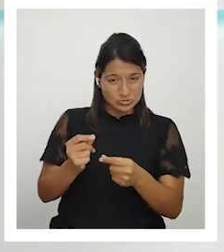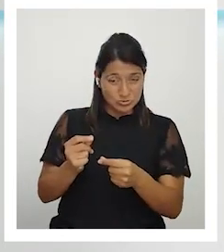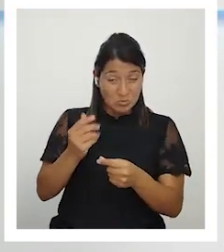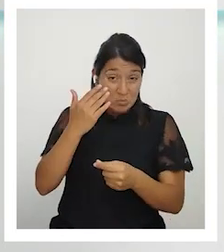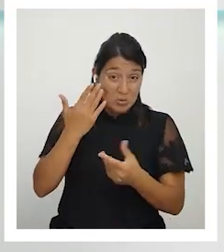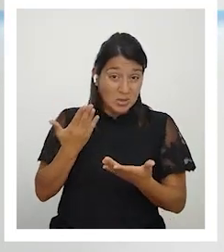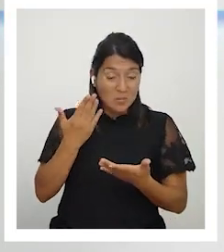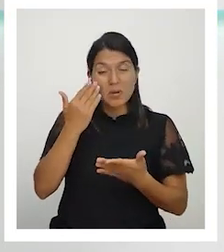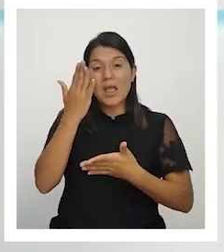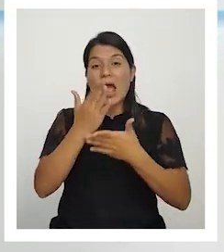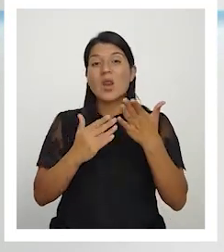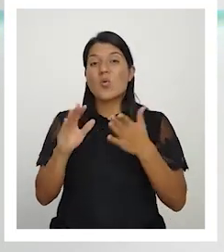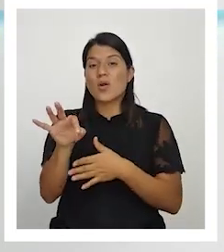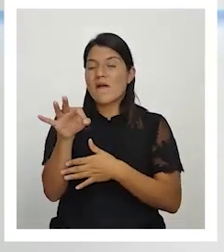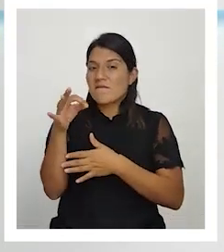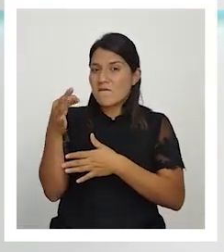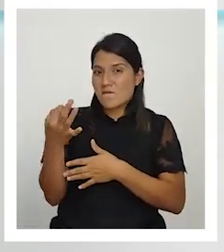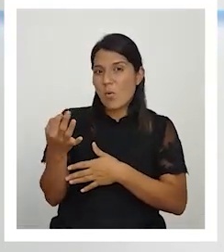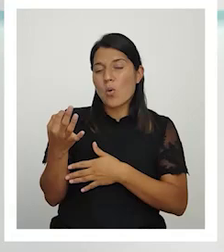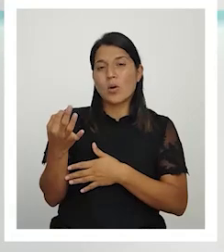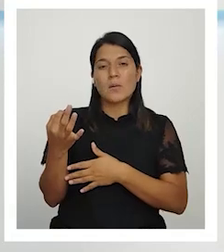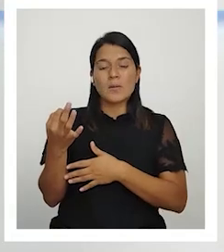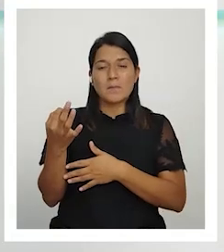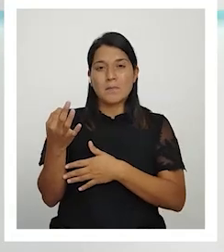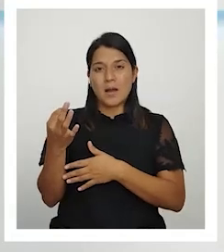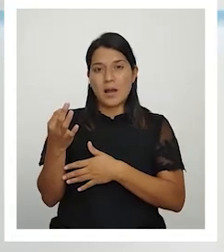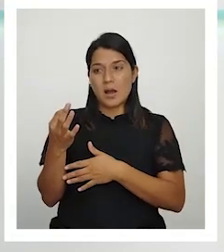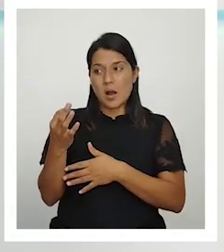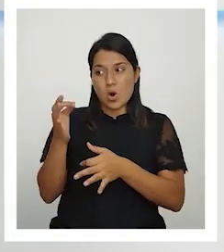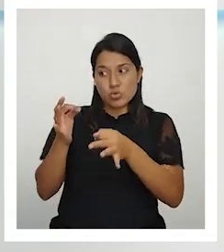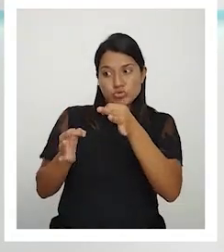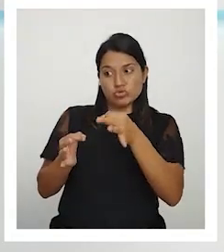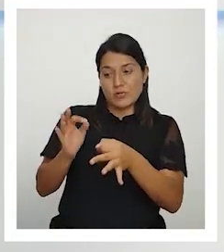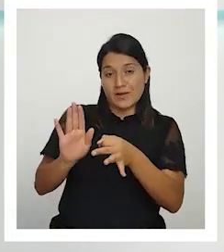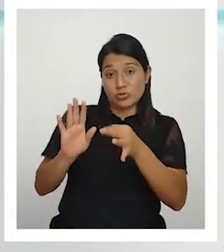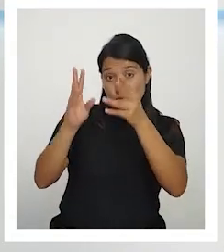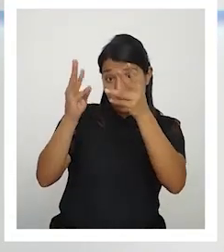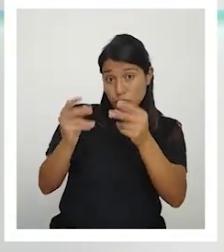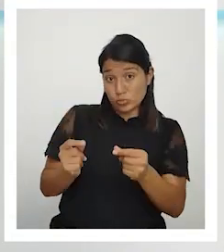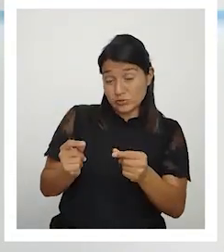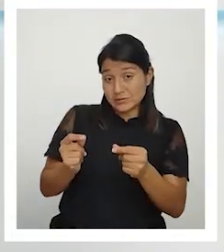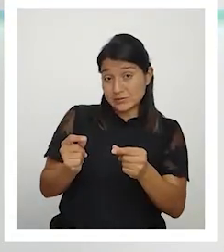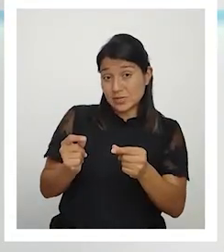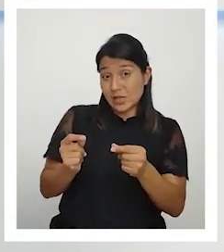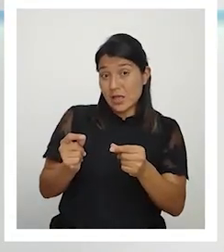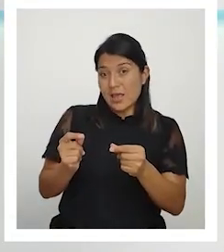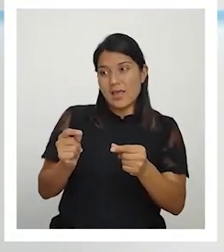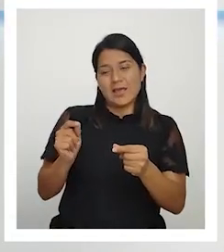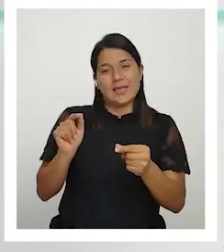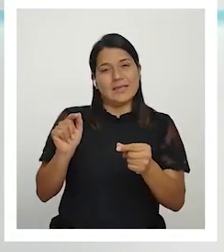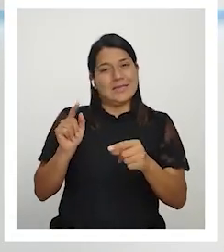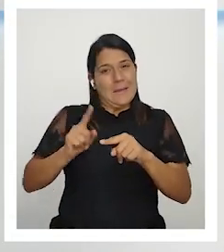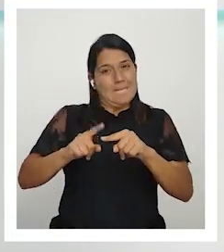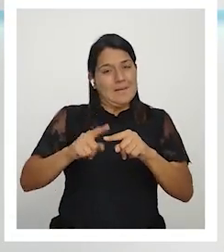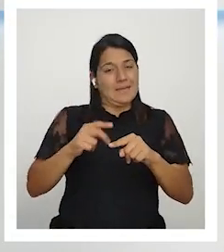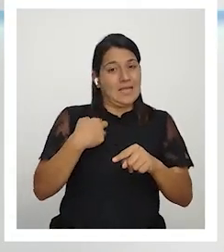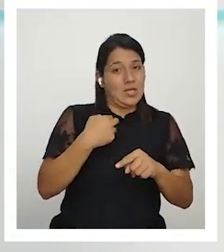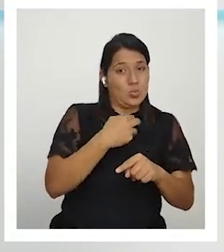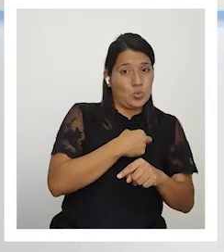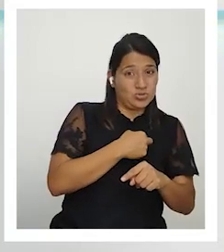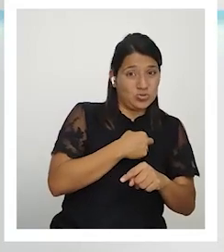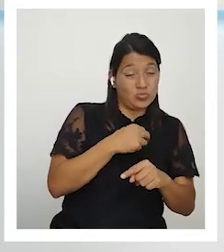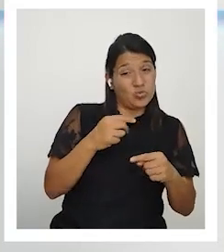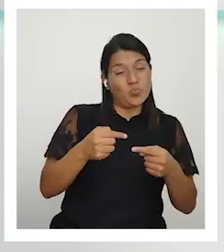la sustentación de ese presupuesto pues estará en contrapartida al nuestro, ¿verdad? Mientras el de ellos se va a mantener o